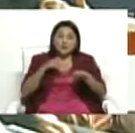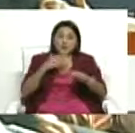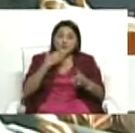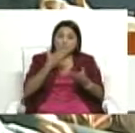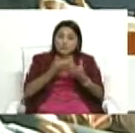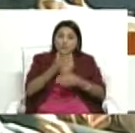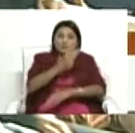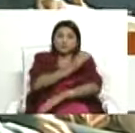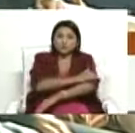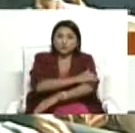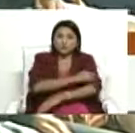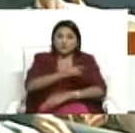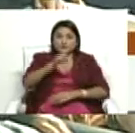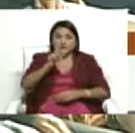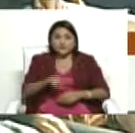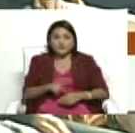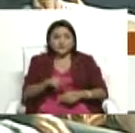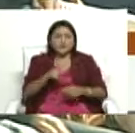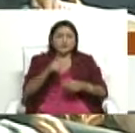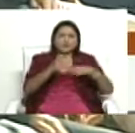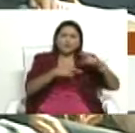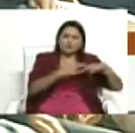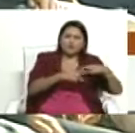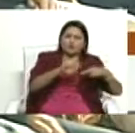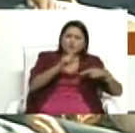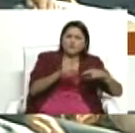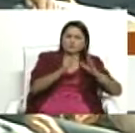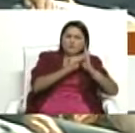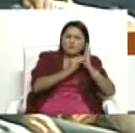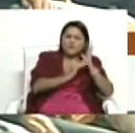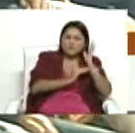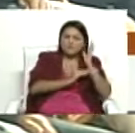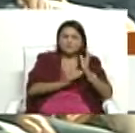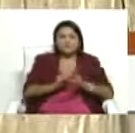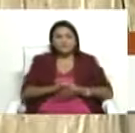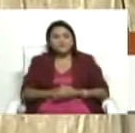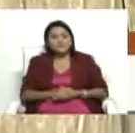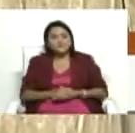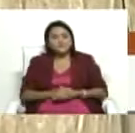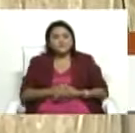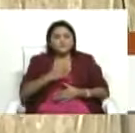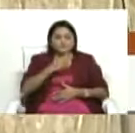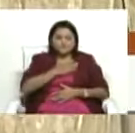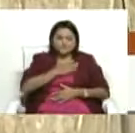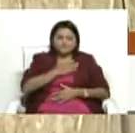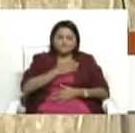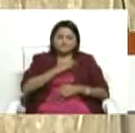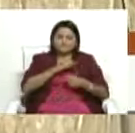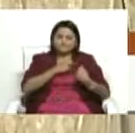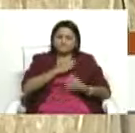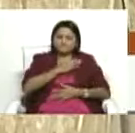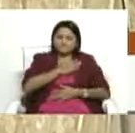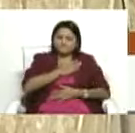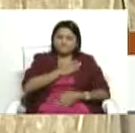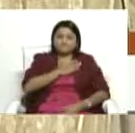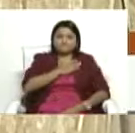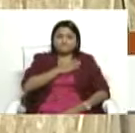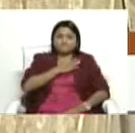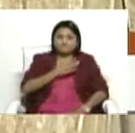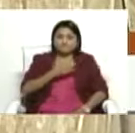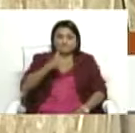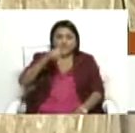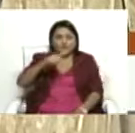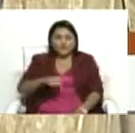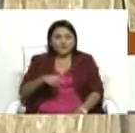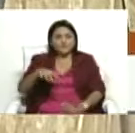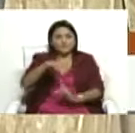propuestas en este documento que nos abarca a todos. Desde el fondo de nuestros corazones, en esta